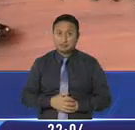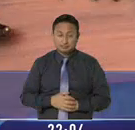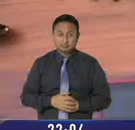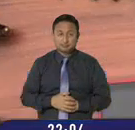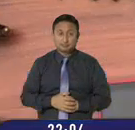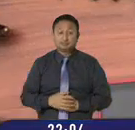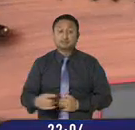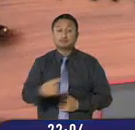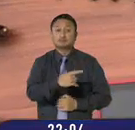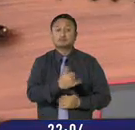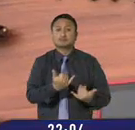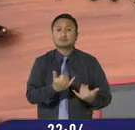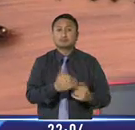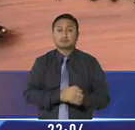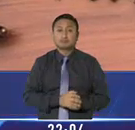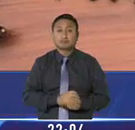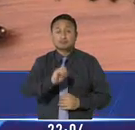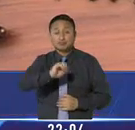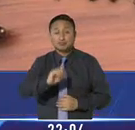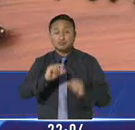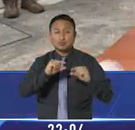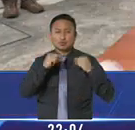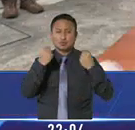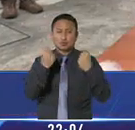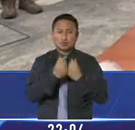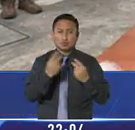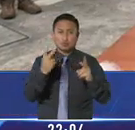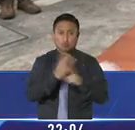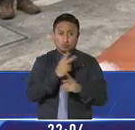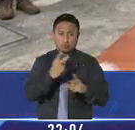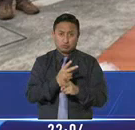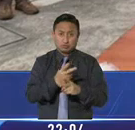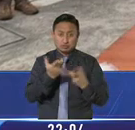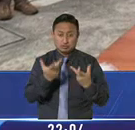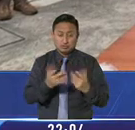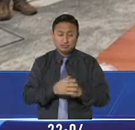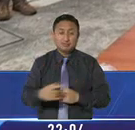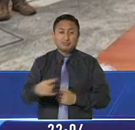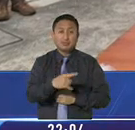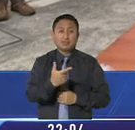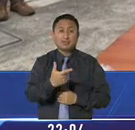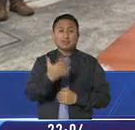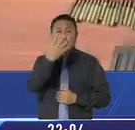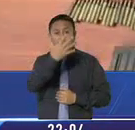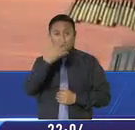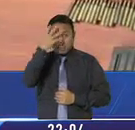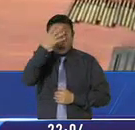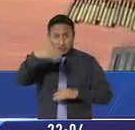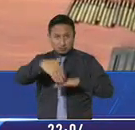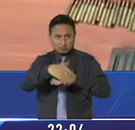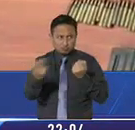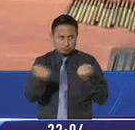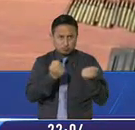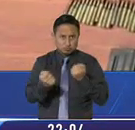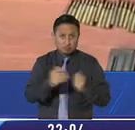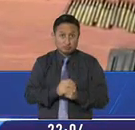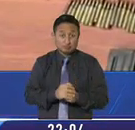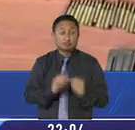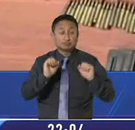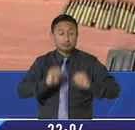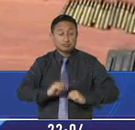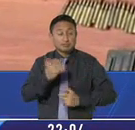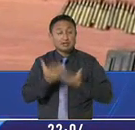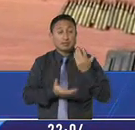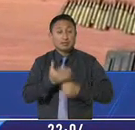El armamento encontrado sería parte de una estructura delictiva que aparentemente no solo operaría en San Lorenzo y la provincia de Esmeraldas, podría ser que